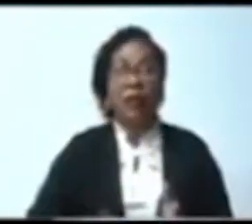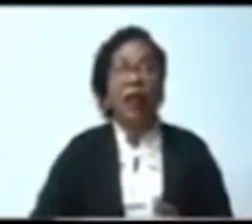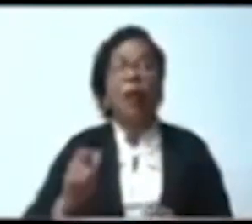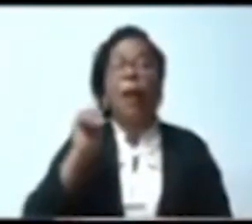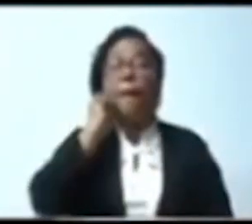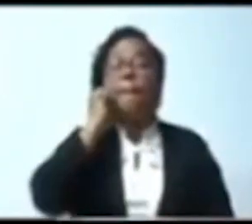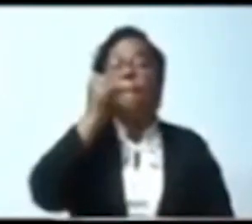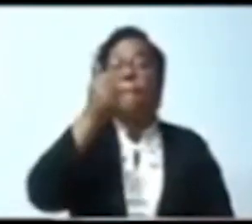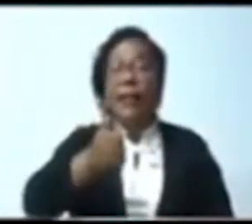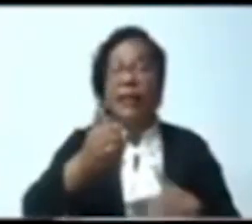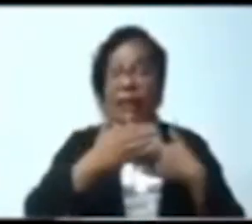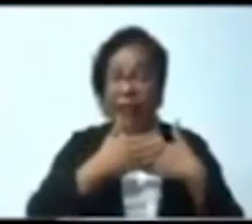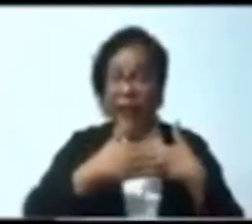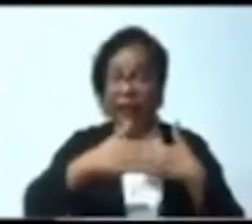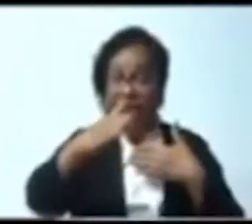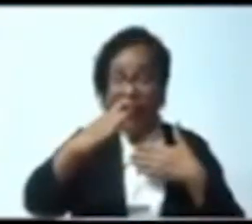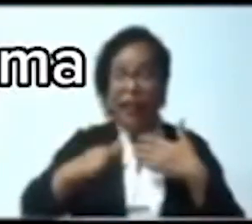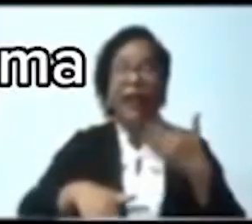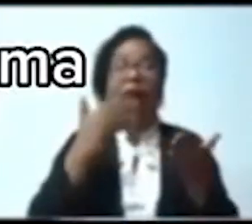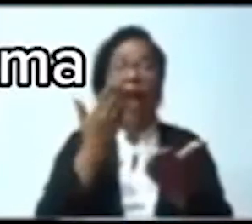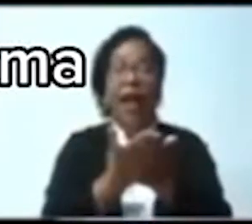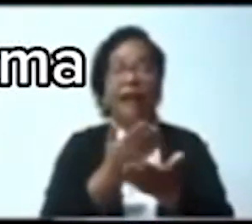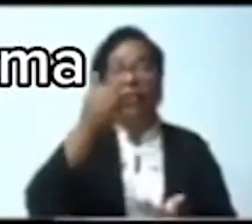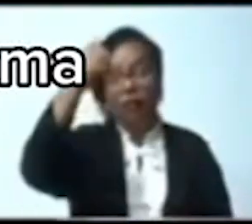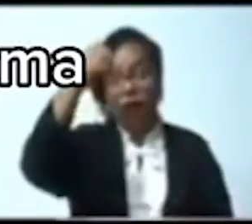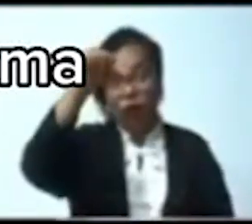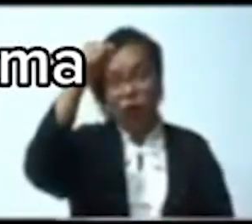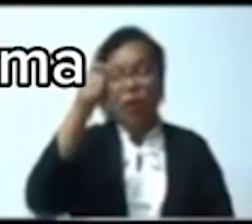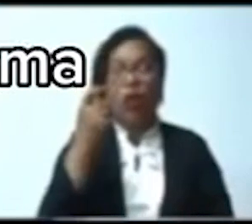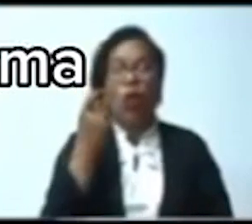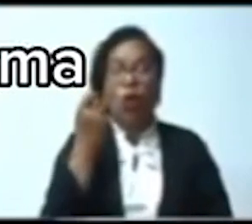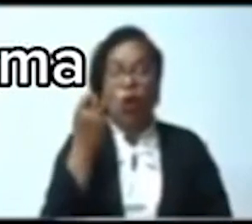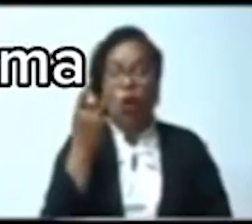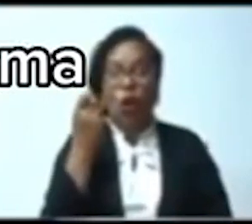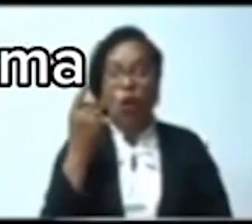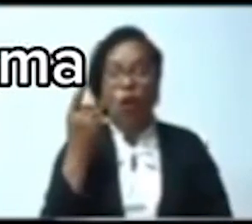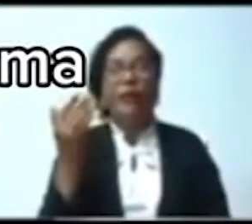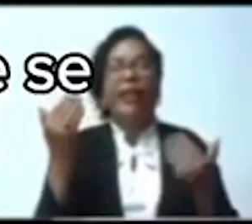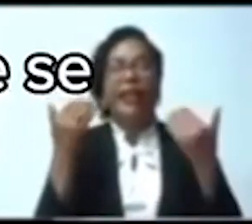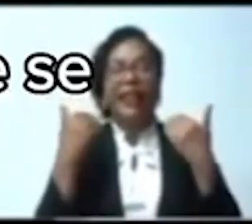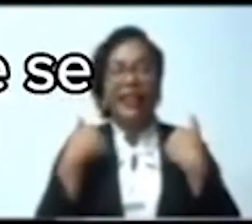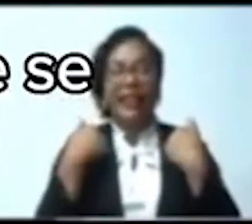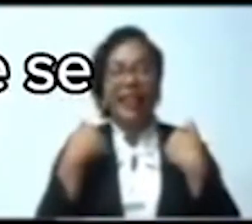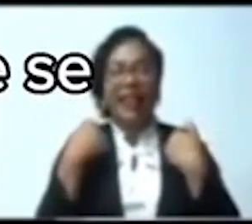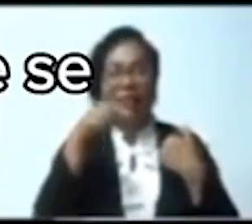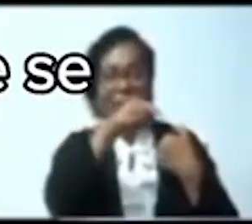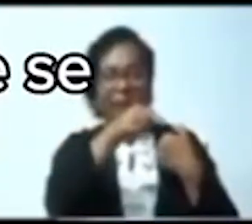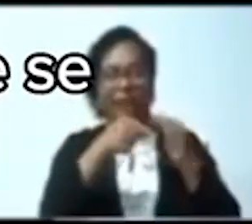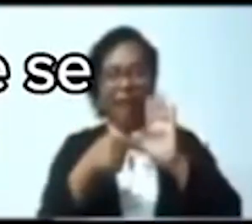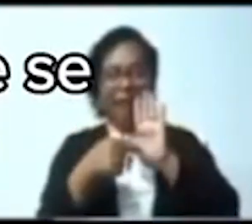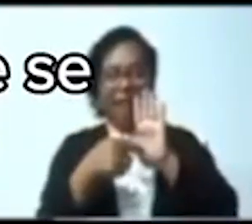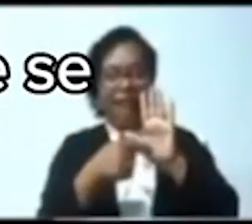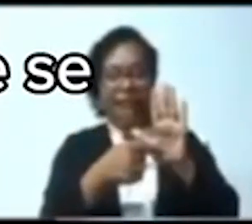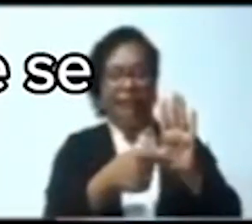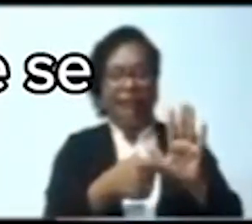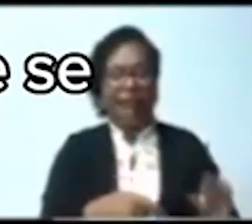mañana hasta el domingo 11, se den cita que tenemos lo que se llama Expo Mango. Expo Mango es la feria